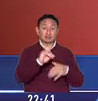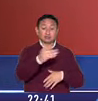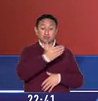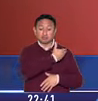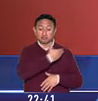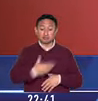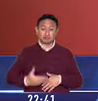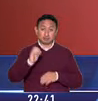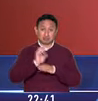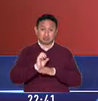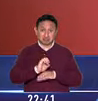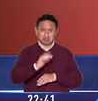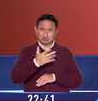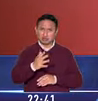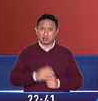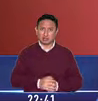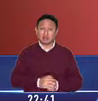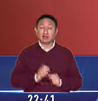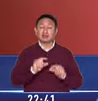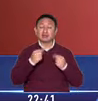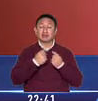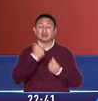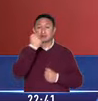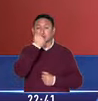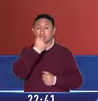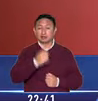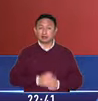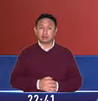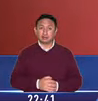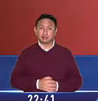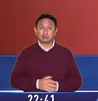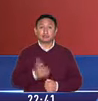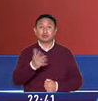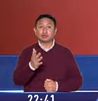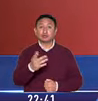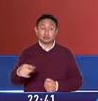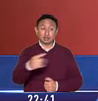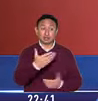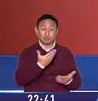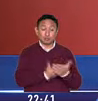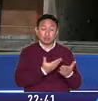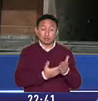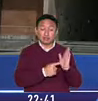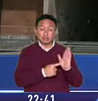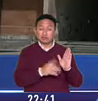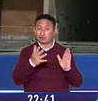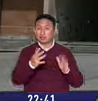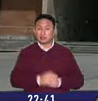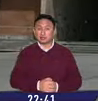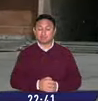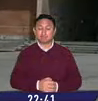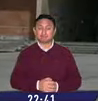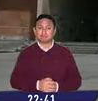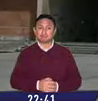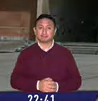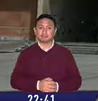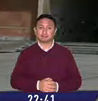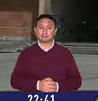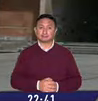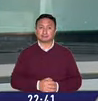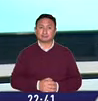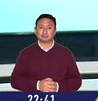de la República en temas de narcotráfico. No ha logrado comprobarse ello. Informó Marilyn